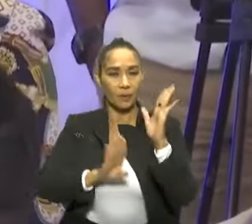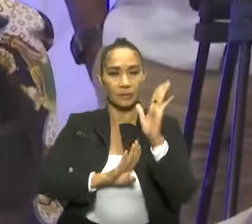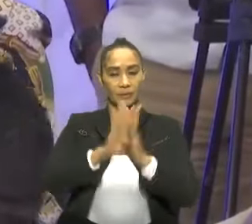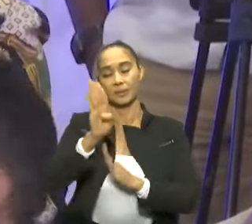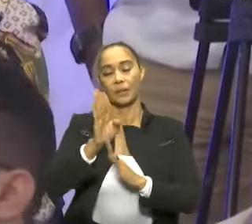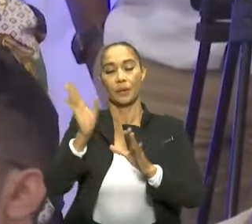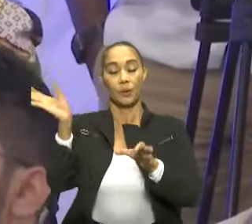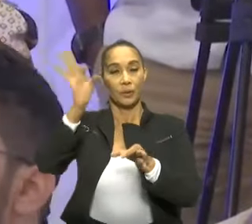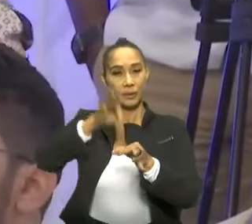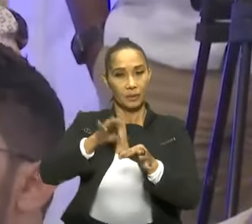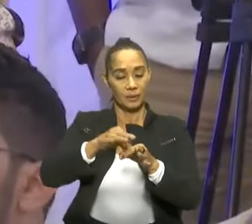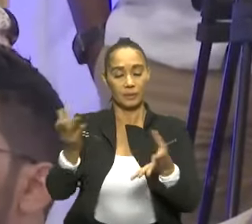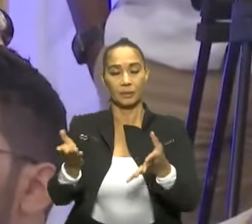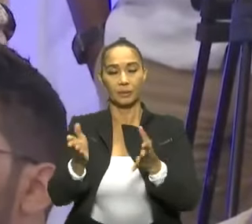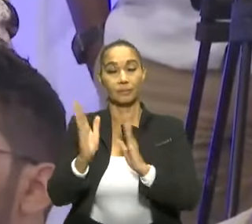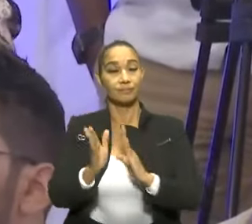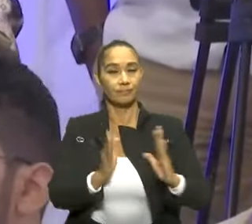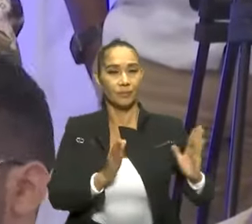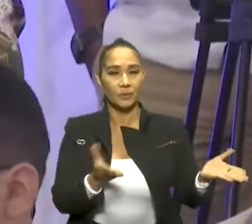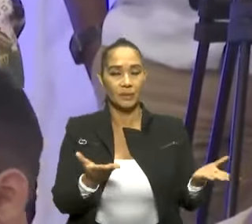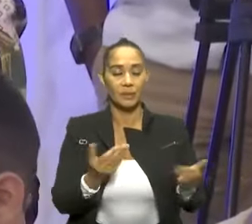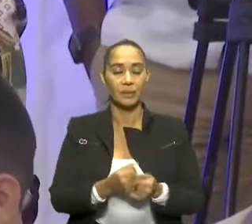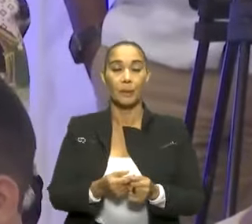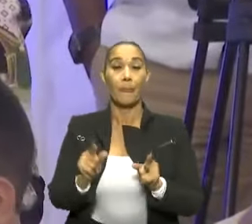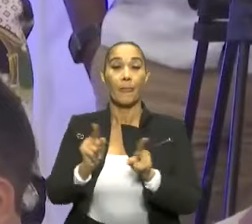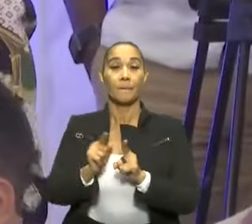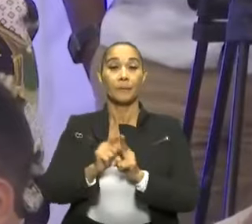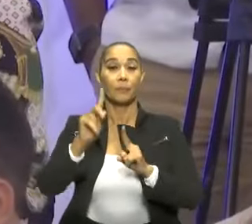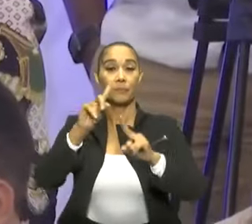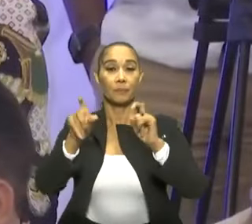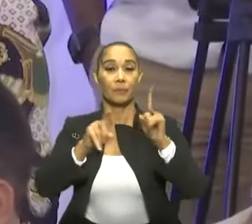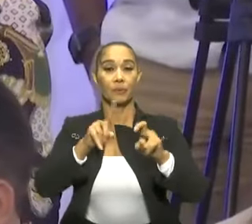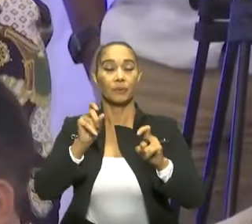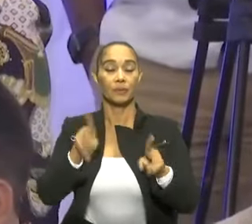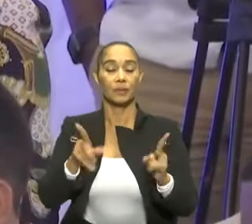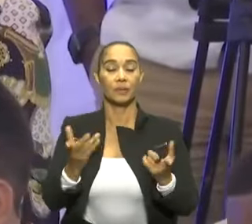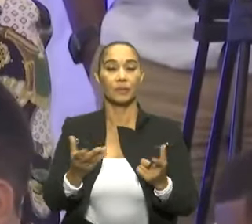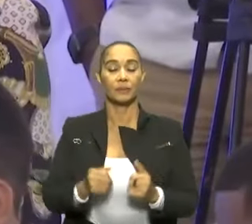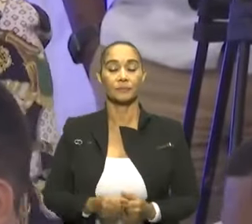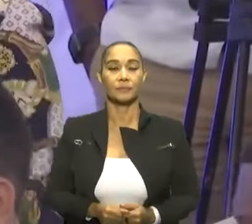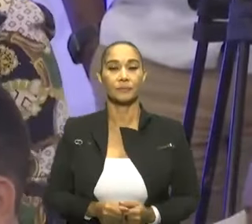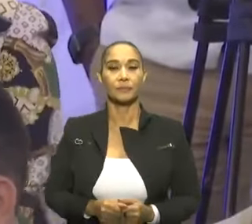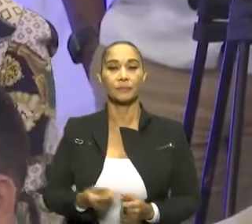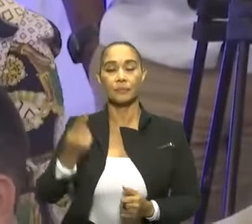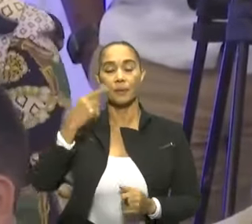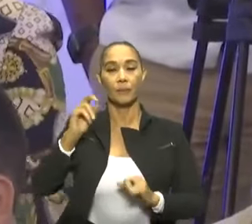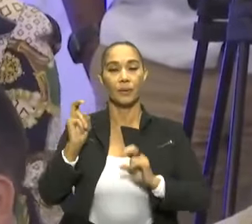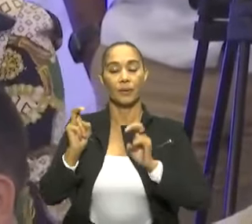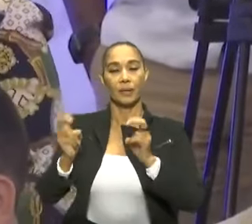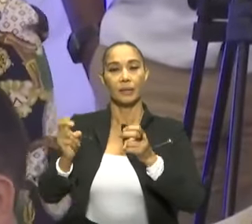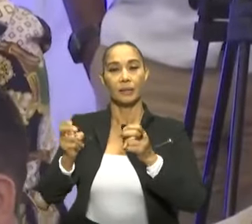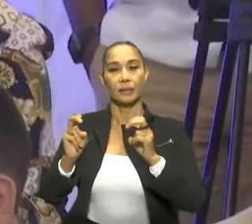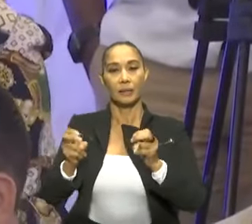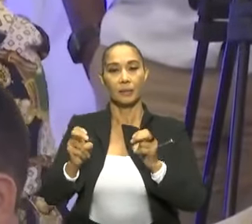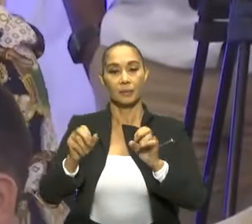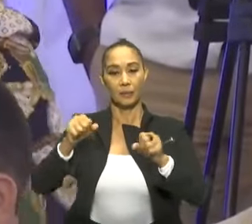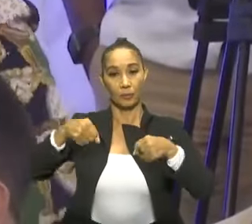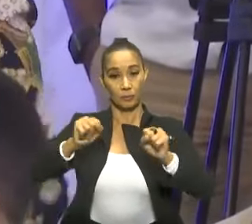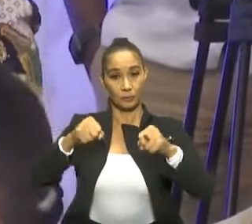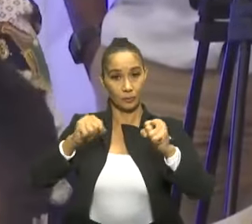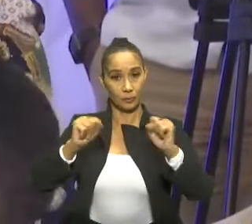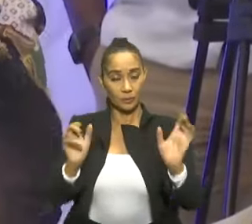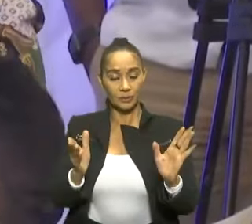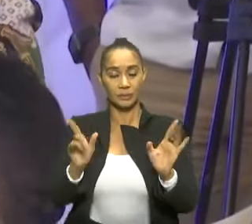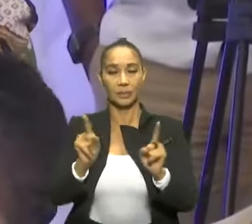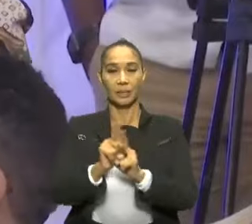desarrollo y la realización del proceso. También preguntarle por el tema de los motoristas y de